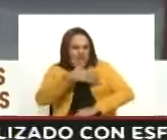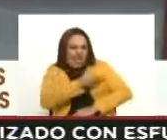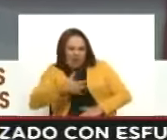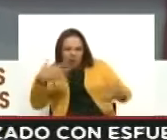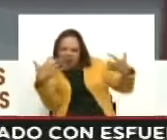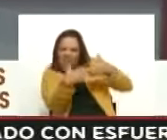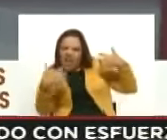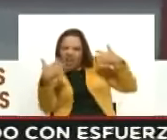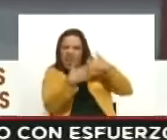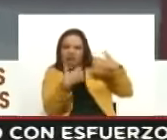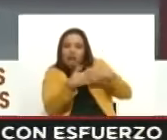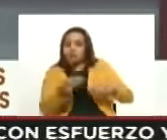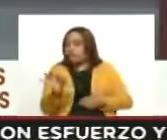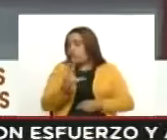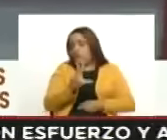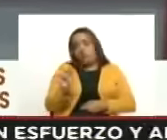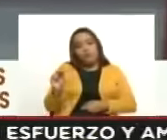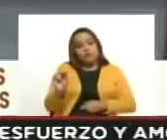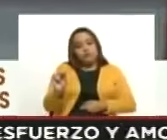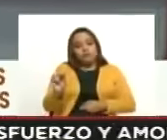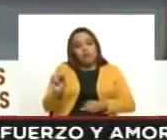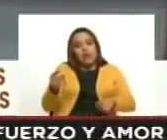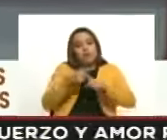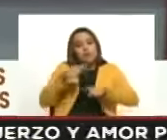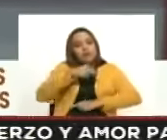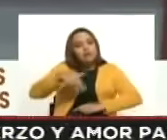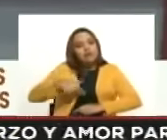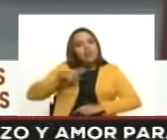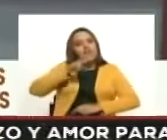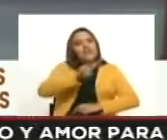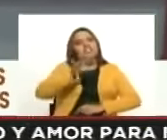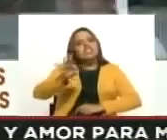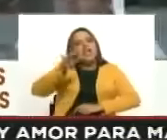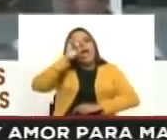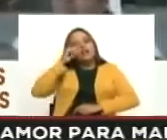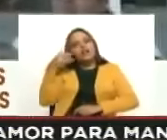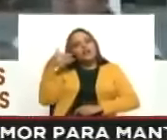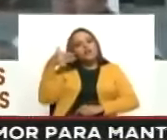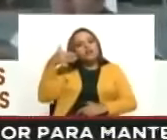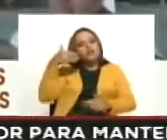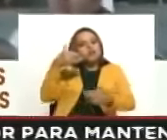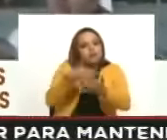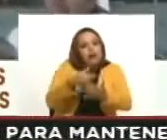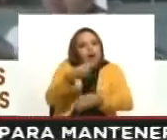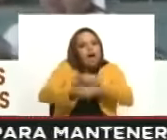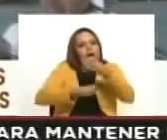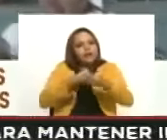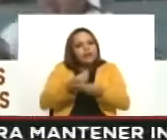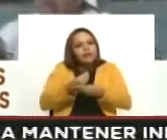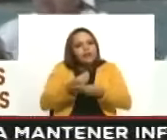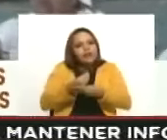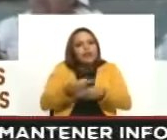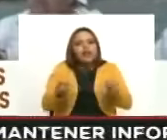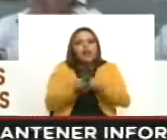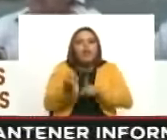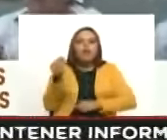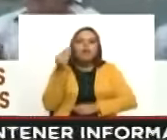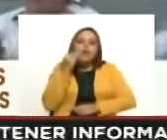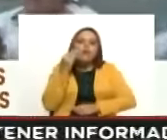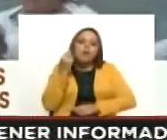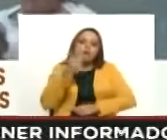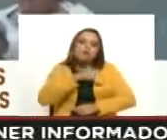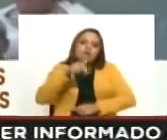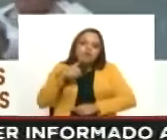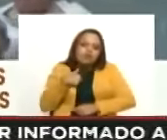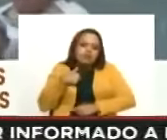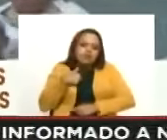a nadie, pero nosotros tenemos ya 23 años haciendo casi que el papel de pendejo,